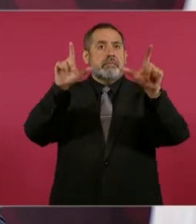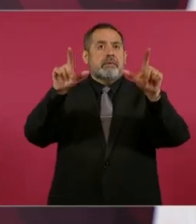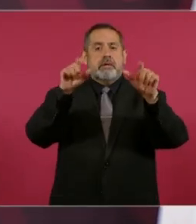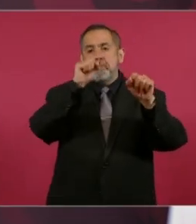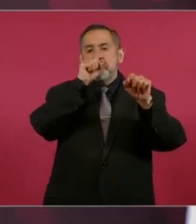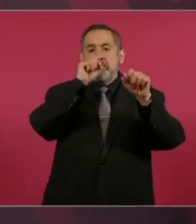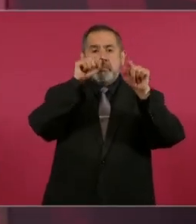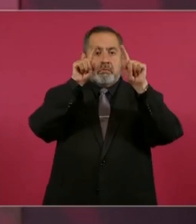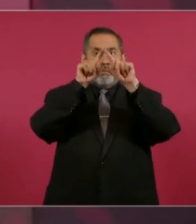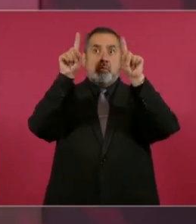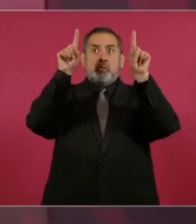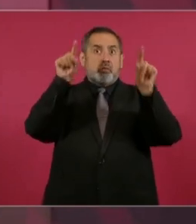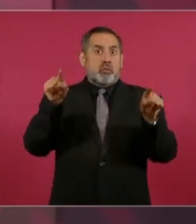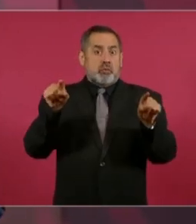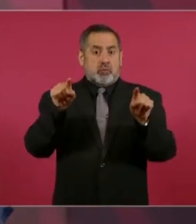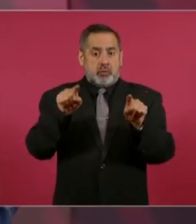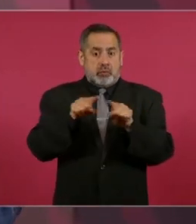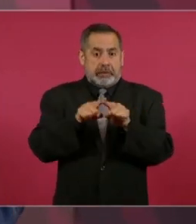manta